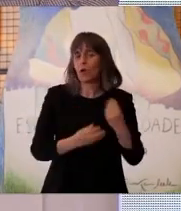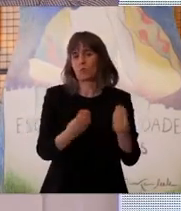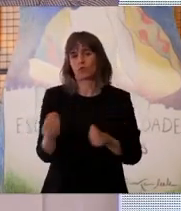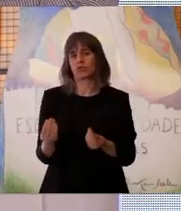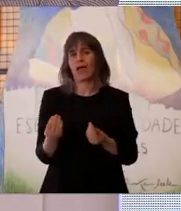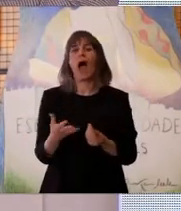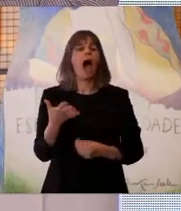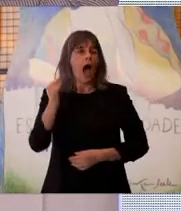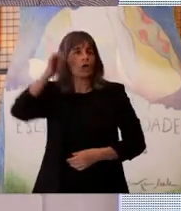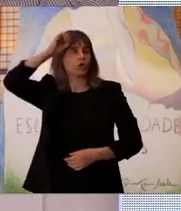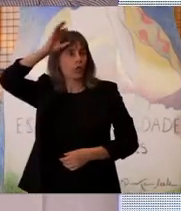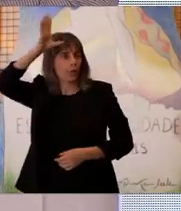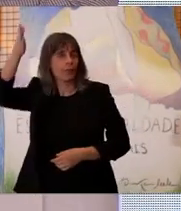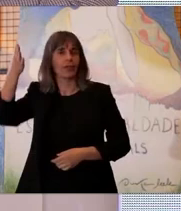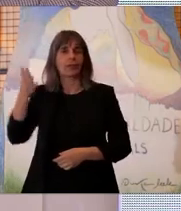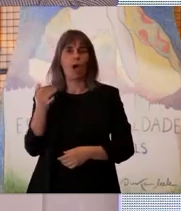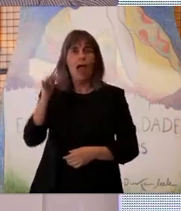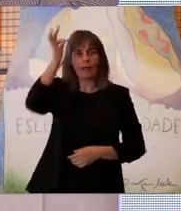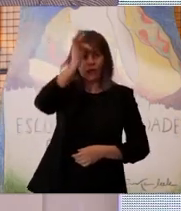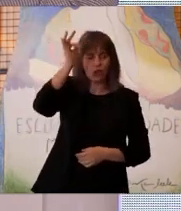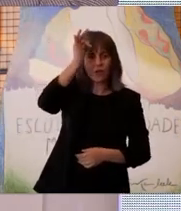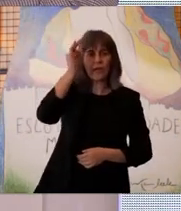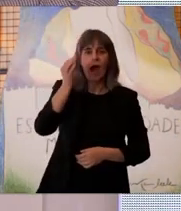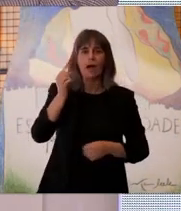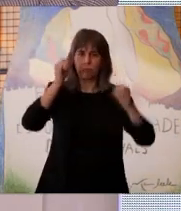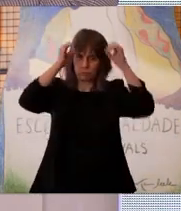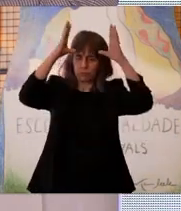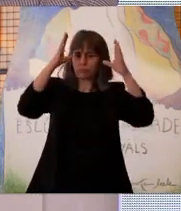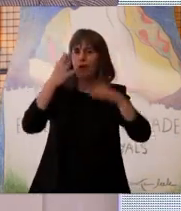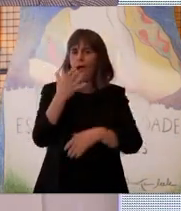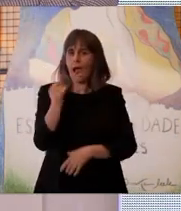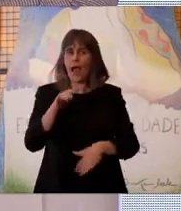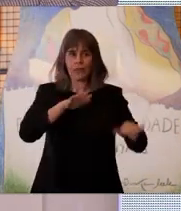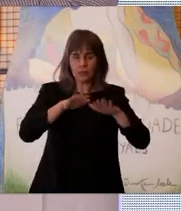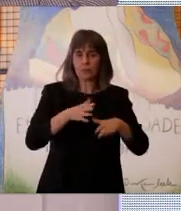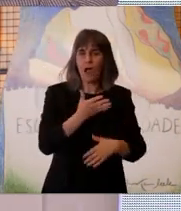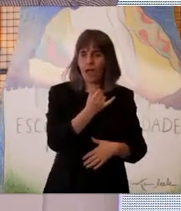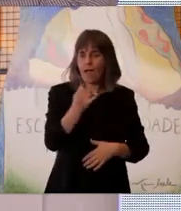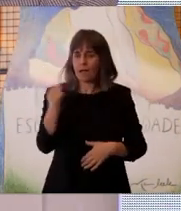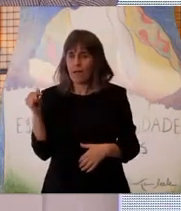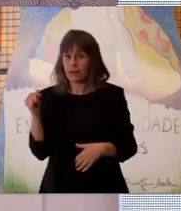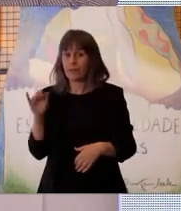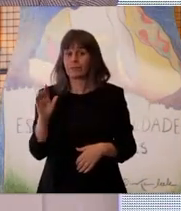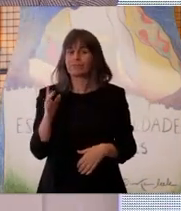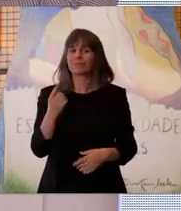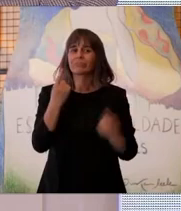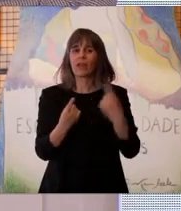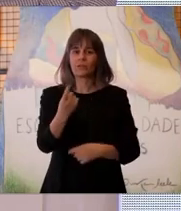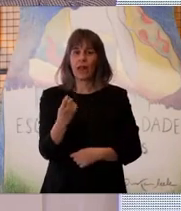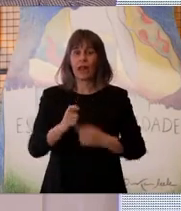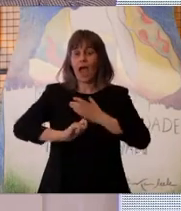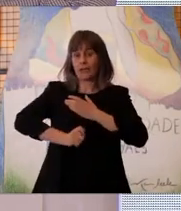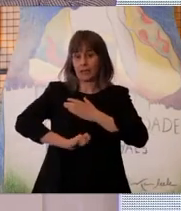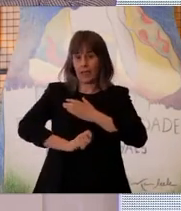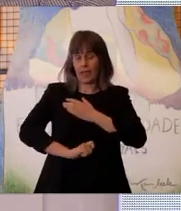hay mucho conocimiento hay mucha teoría hay mucha sabiduría hay mucho activismo y a veces falta estrategia